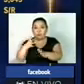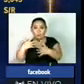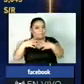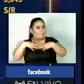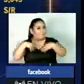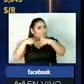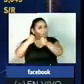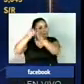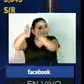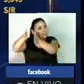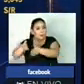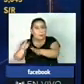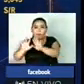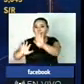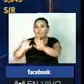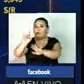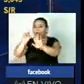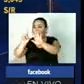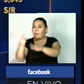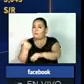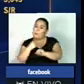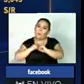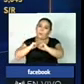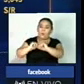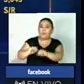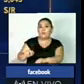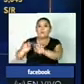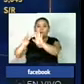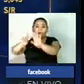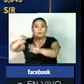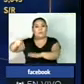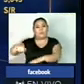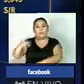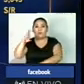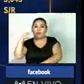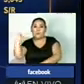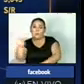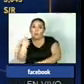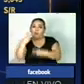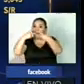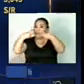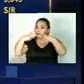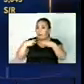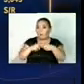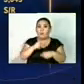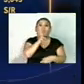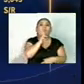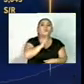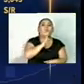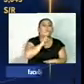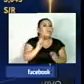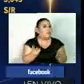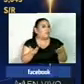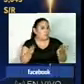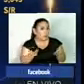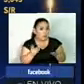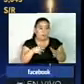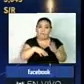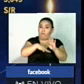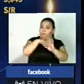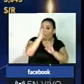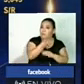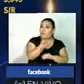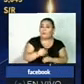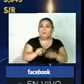recuperados y 16 fallecidos, con 7.200 pruebas realizadas. En Honduras hay más casos. La cifra